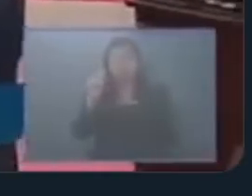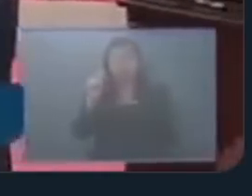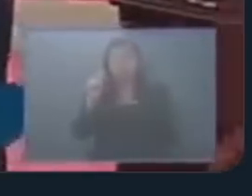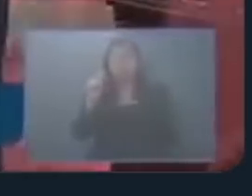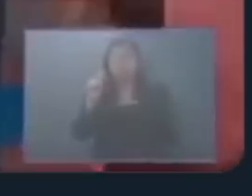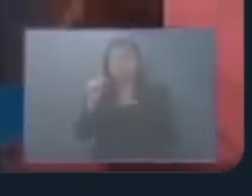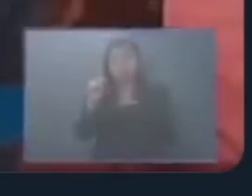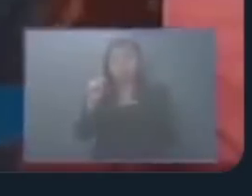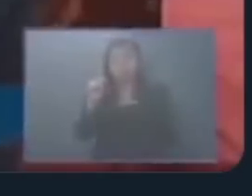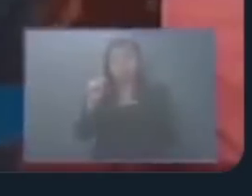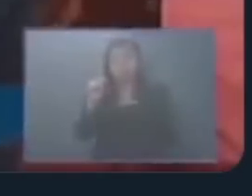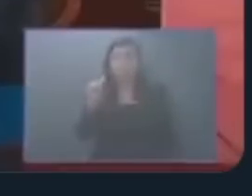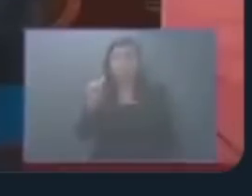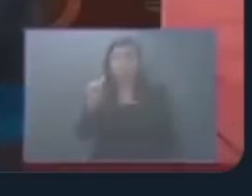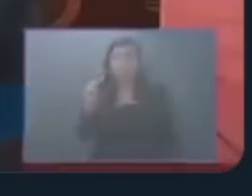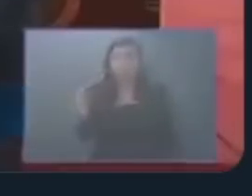de la Esperanza,